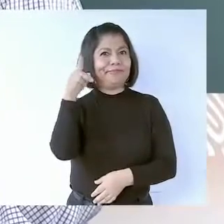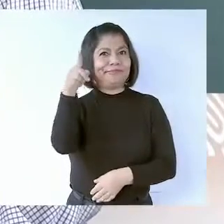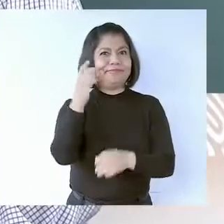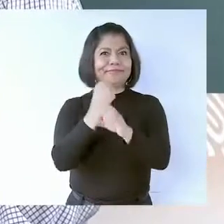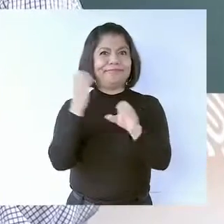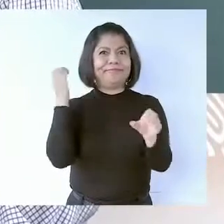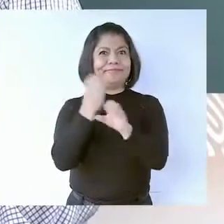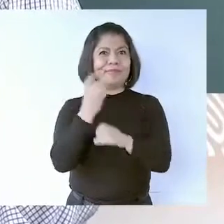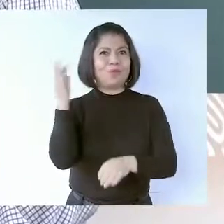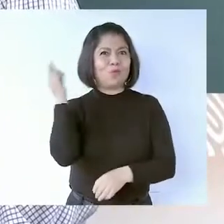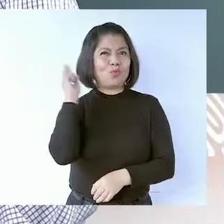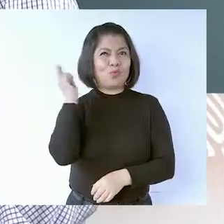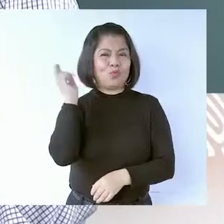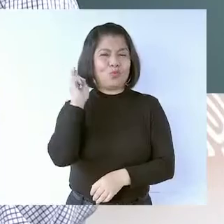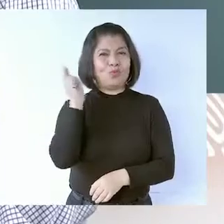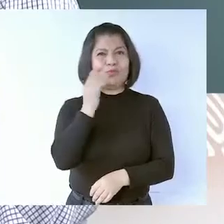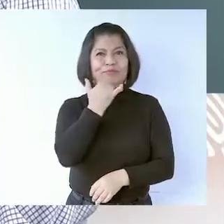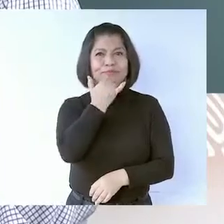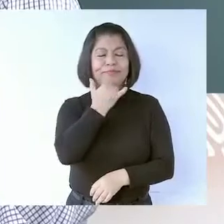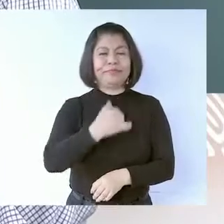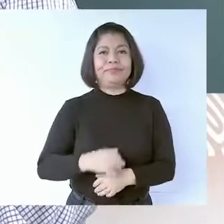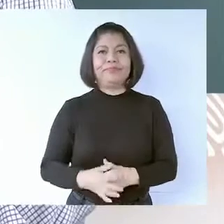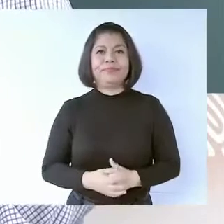Todas las autoridades trabajando en conjunto,